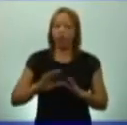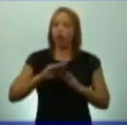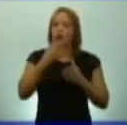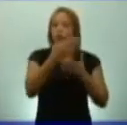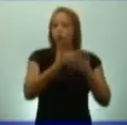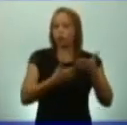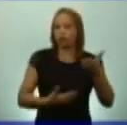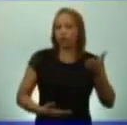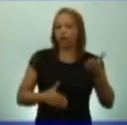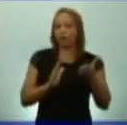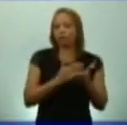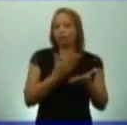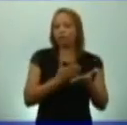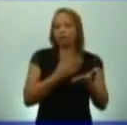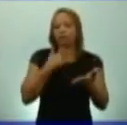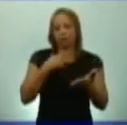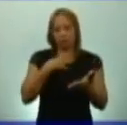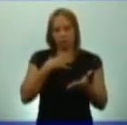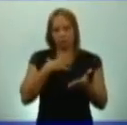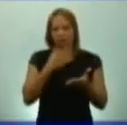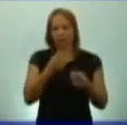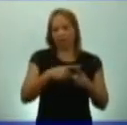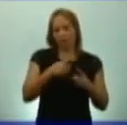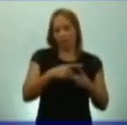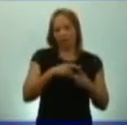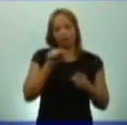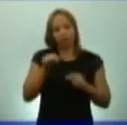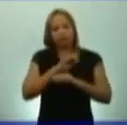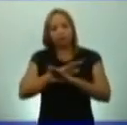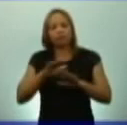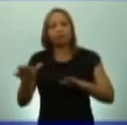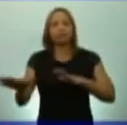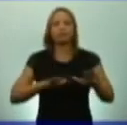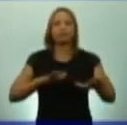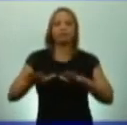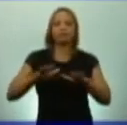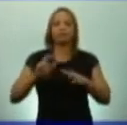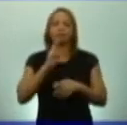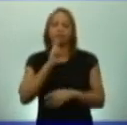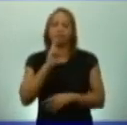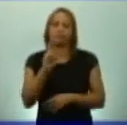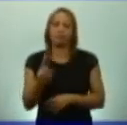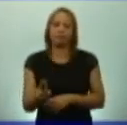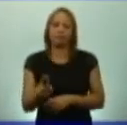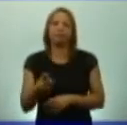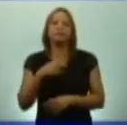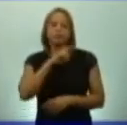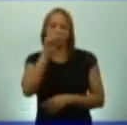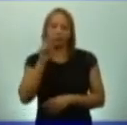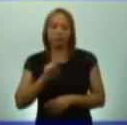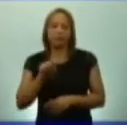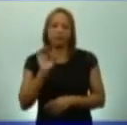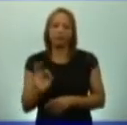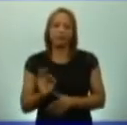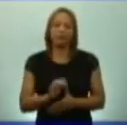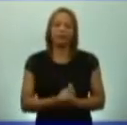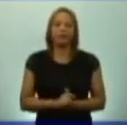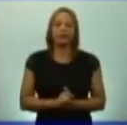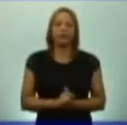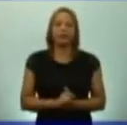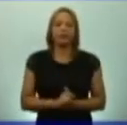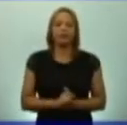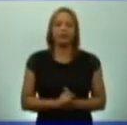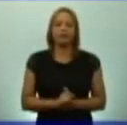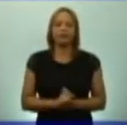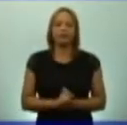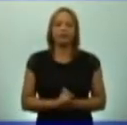que tienes en tu libro de texto, estarás preparado para responder esta pregunta.